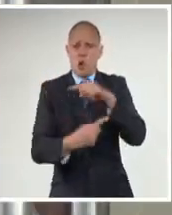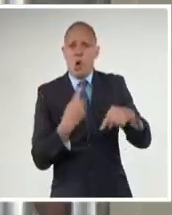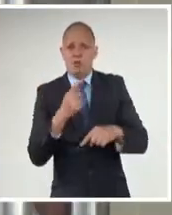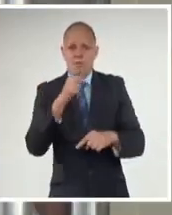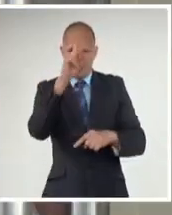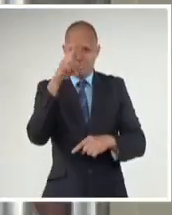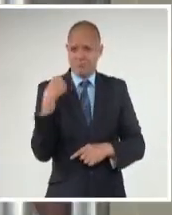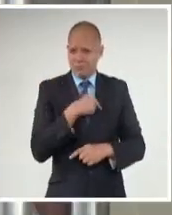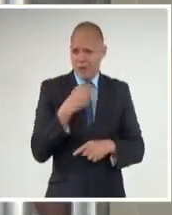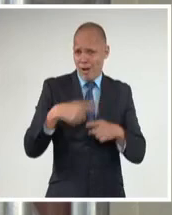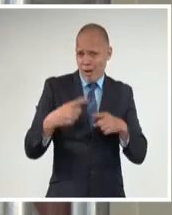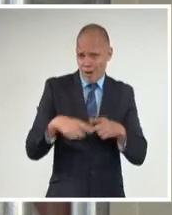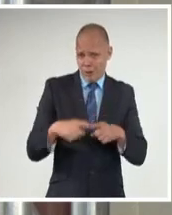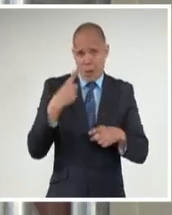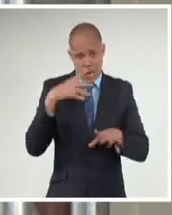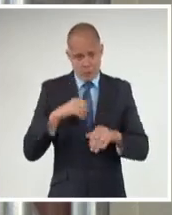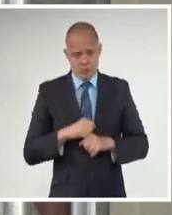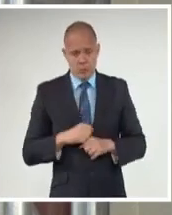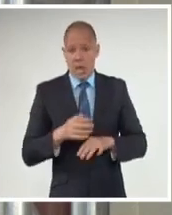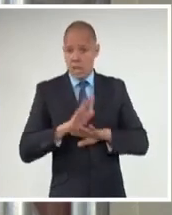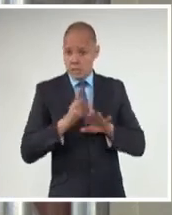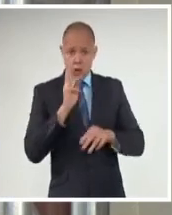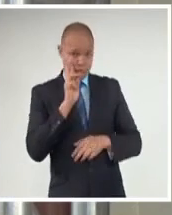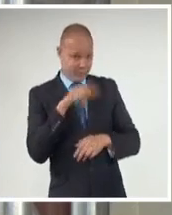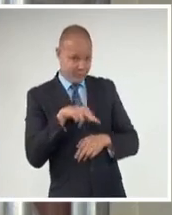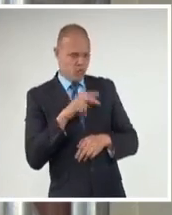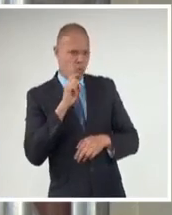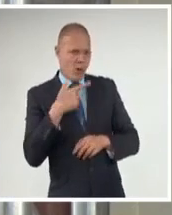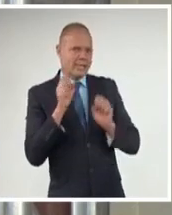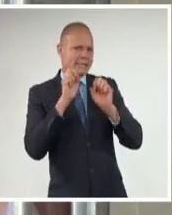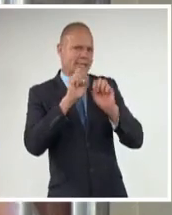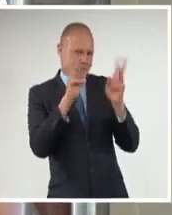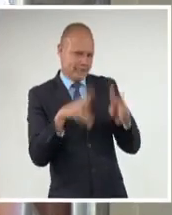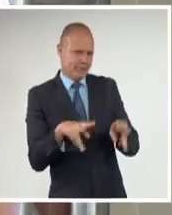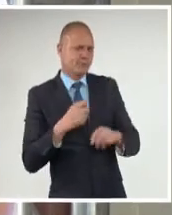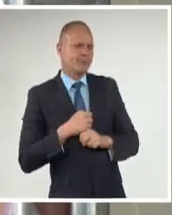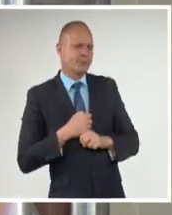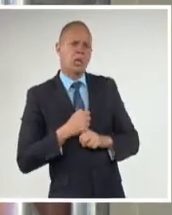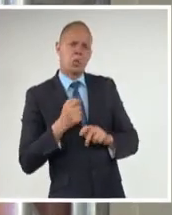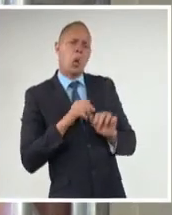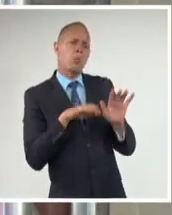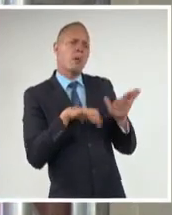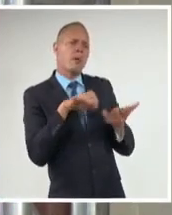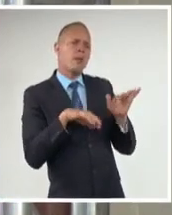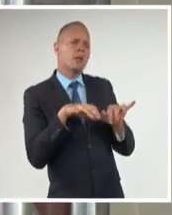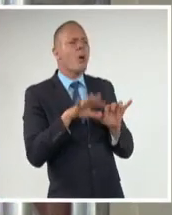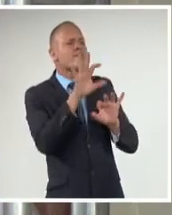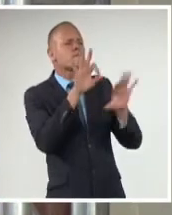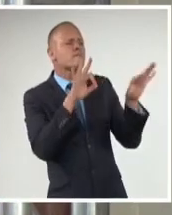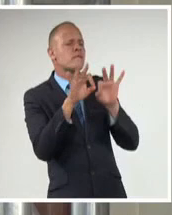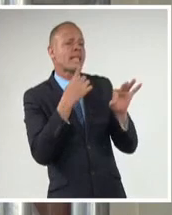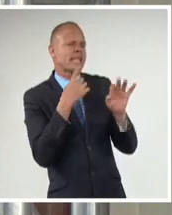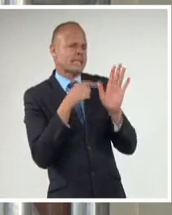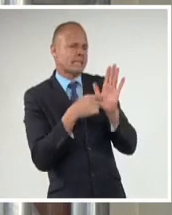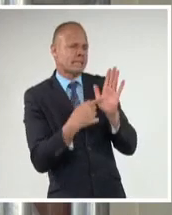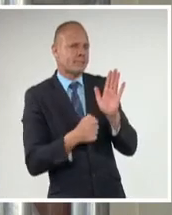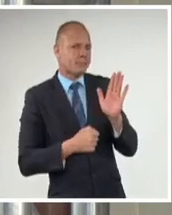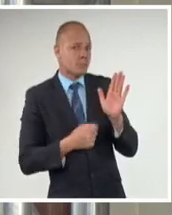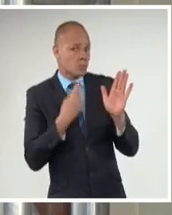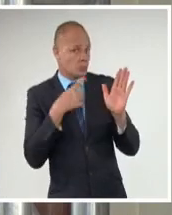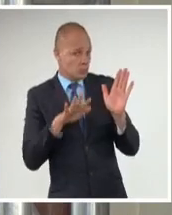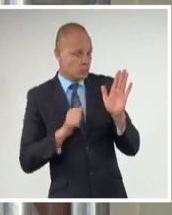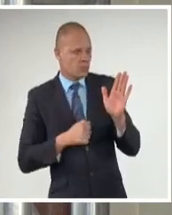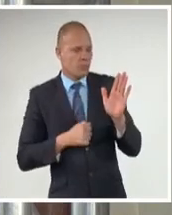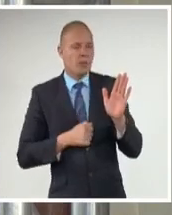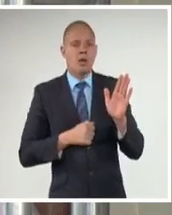yo en Internet, gracias a la magia del Internet, recogí algunos datos que dicen que de